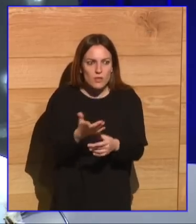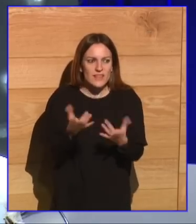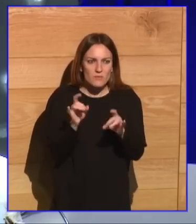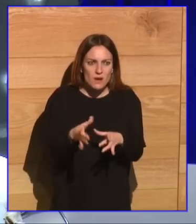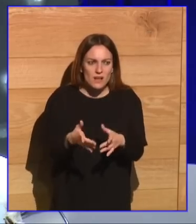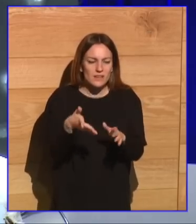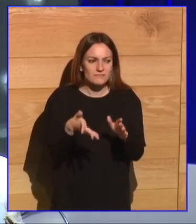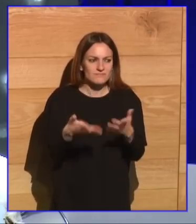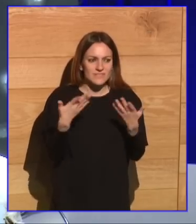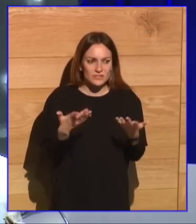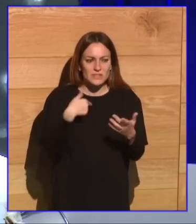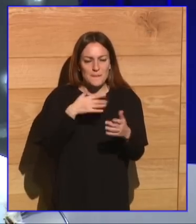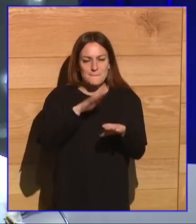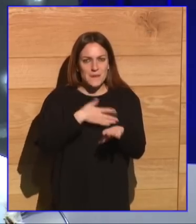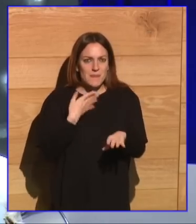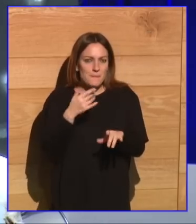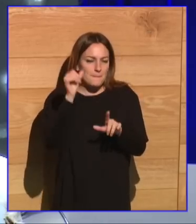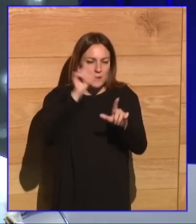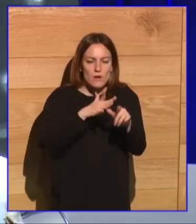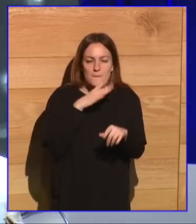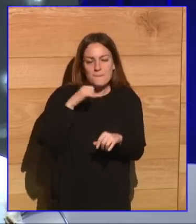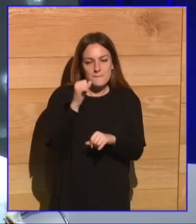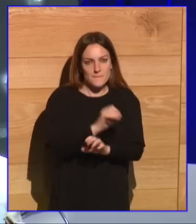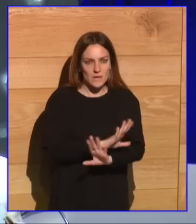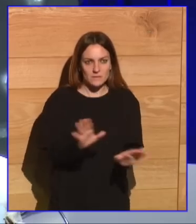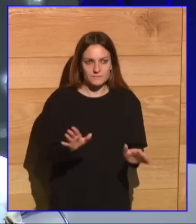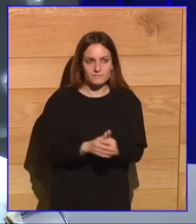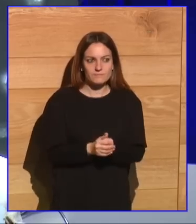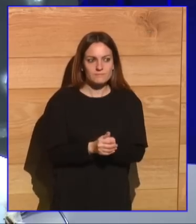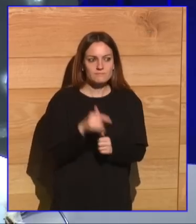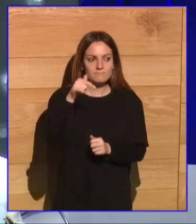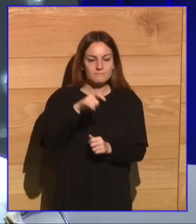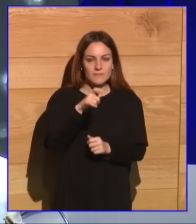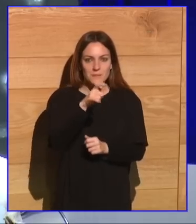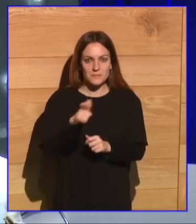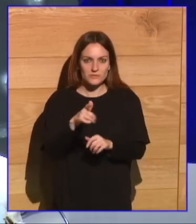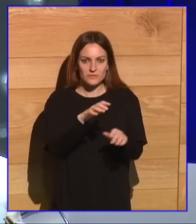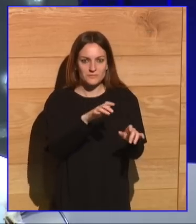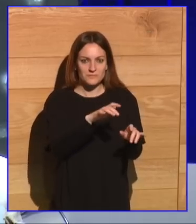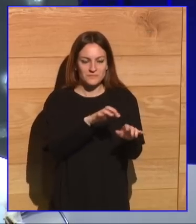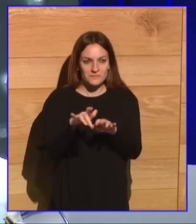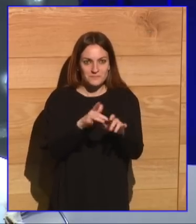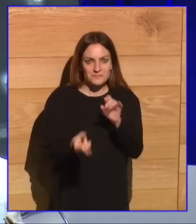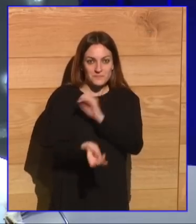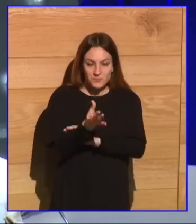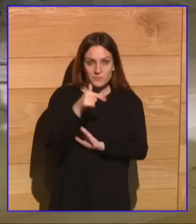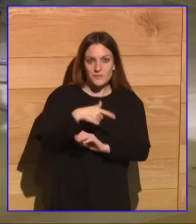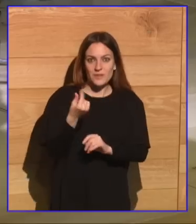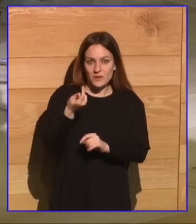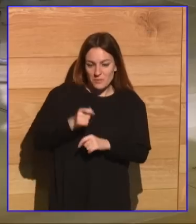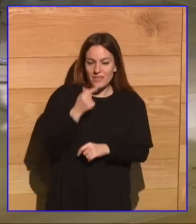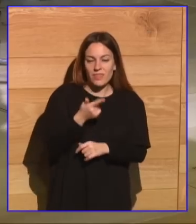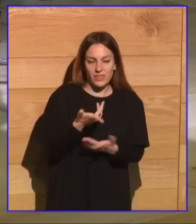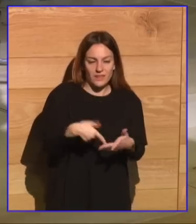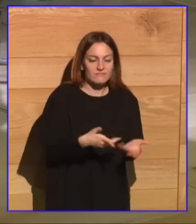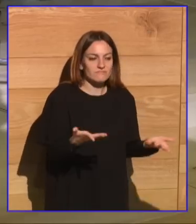el resultado es una película, en mi opinión, extraordinaria. Oye, cuando Claro. el compositor va a cobrar y le dice, oye, que Hay una.